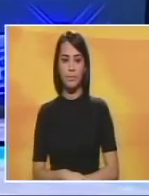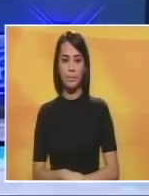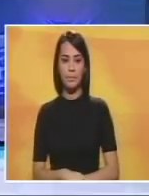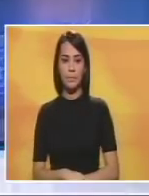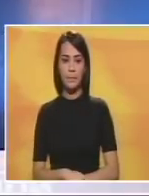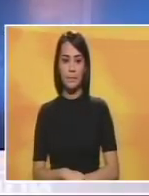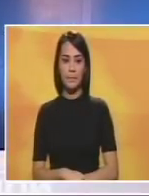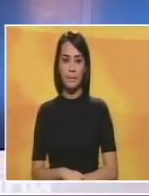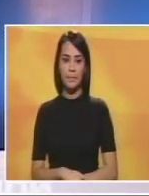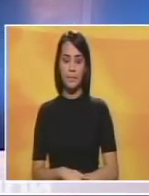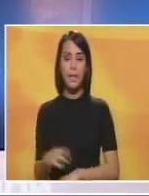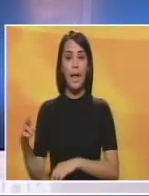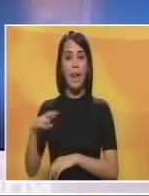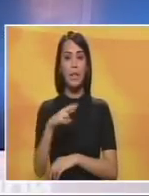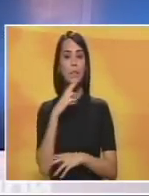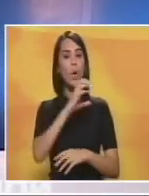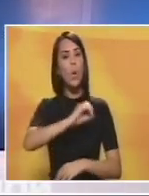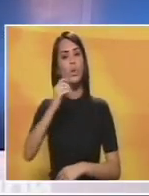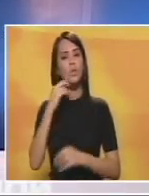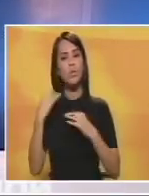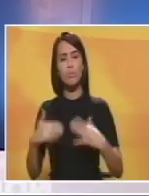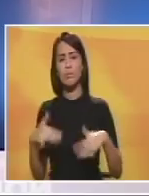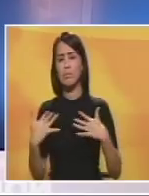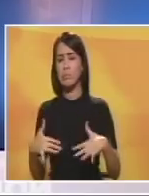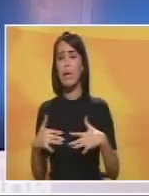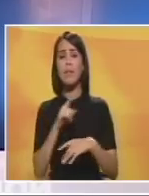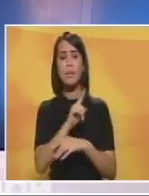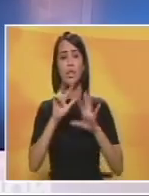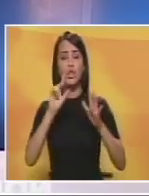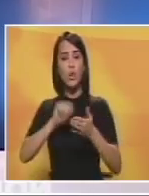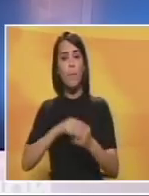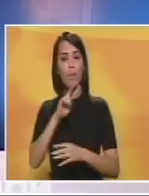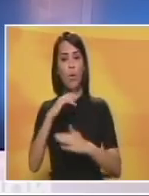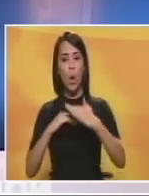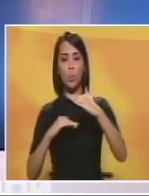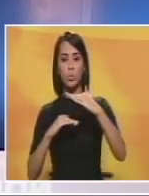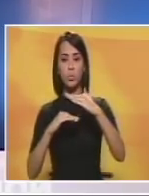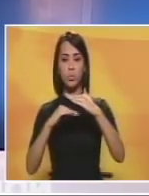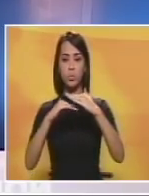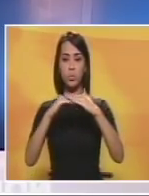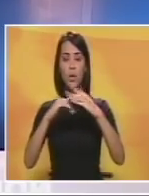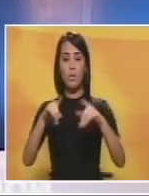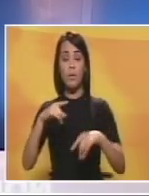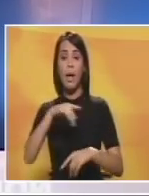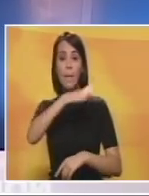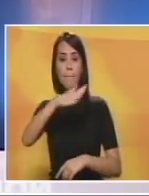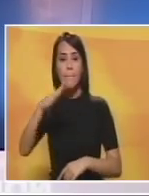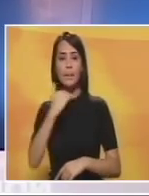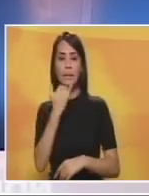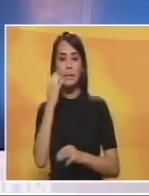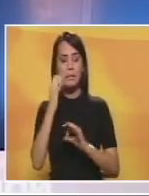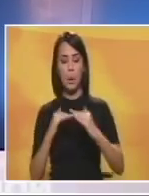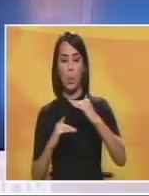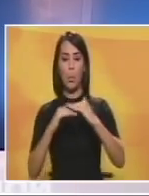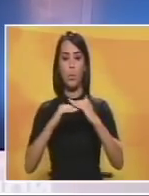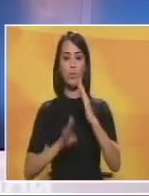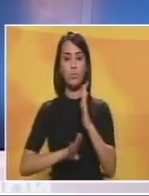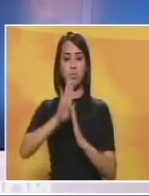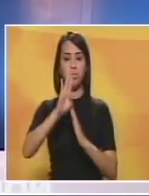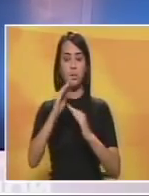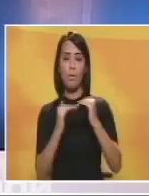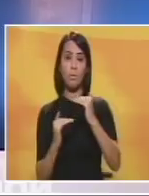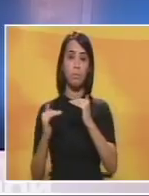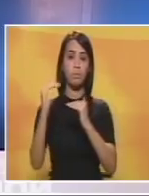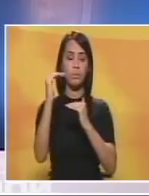inmediato. El río Orinoco está desbordado. Alcanzó 18,2 metros sobre el nivel del mar, por lo que está a 1 centímetro de superar la cota